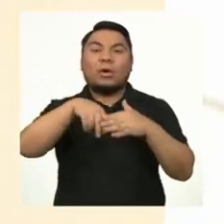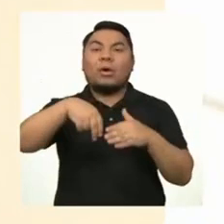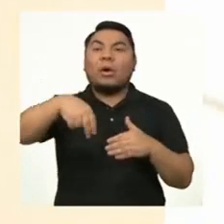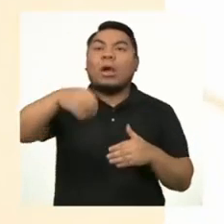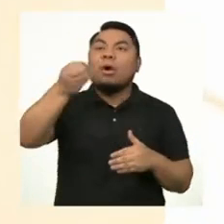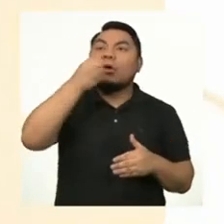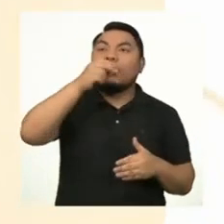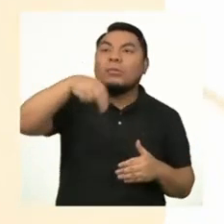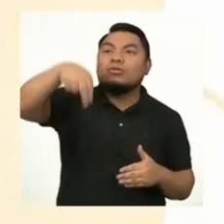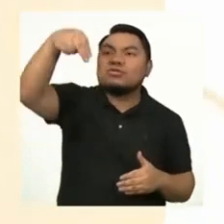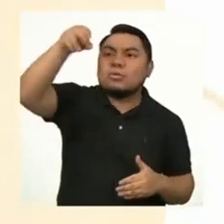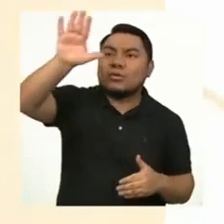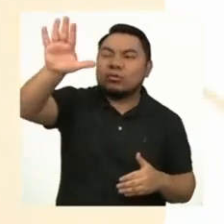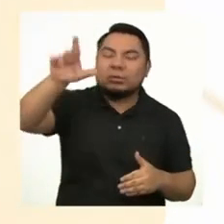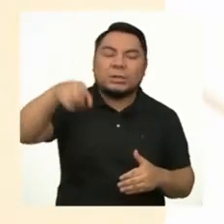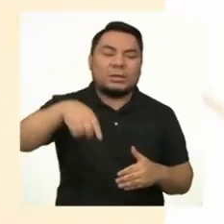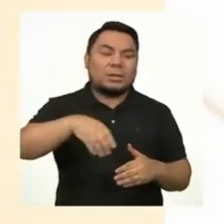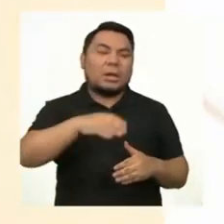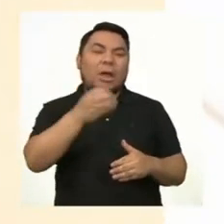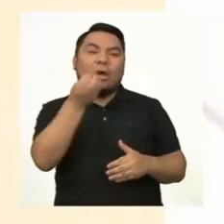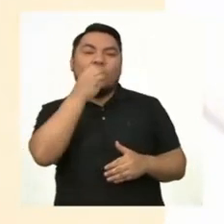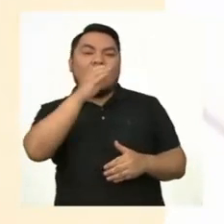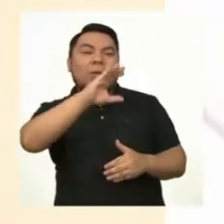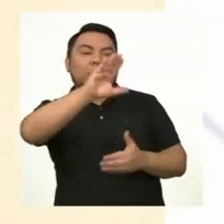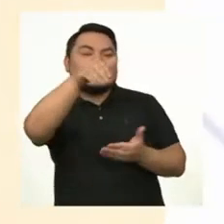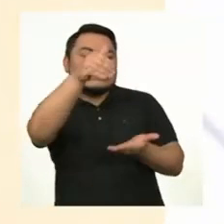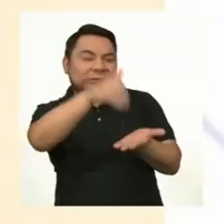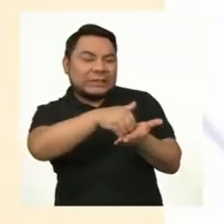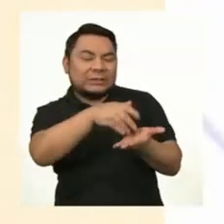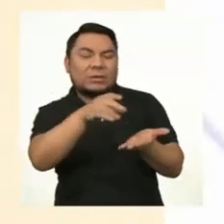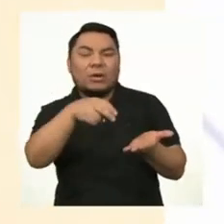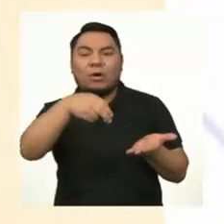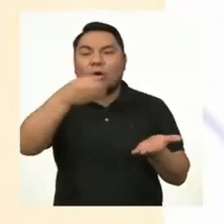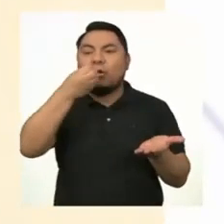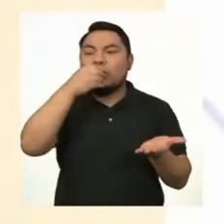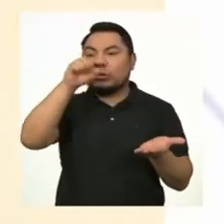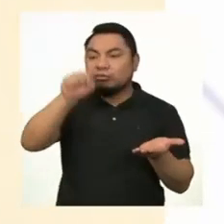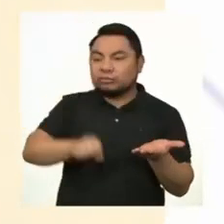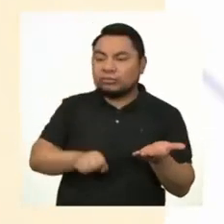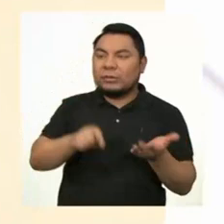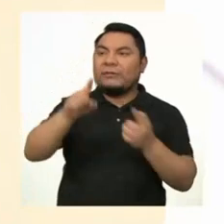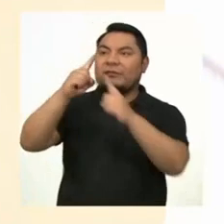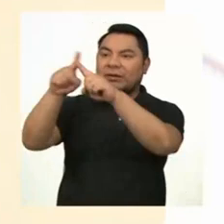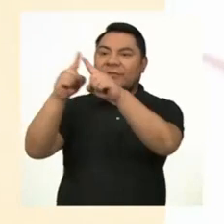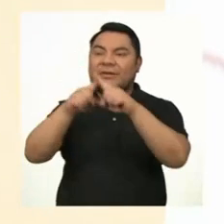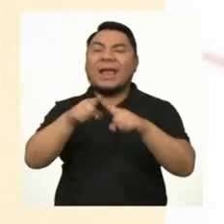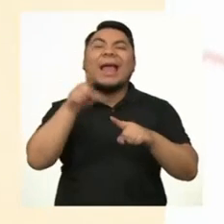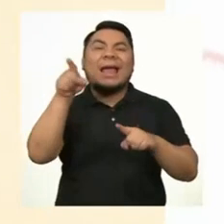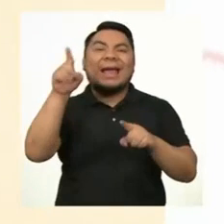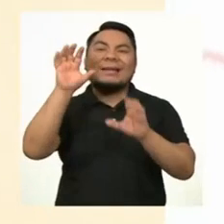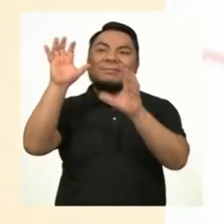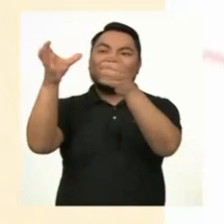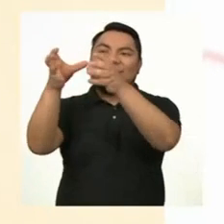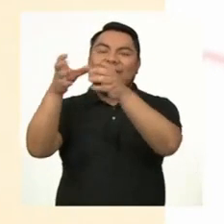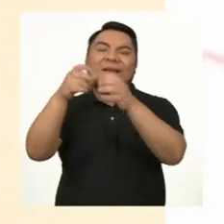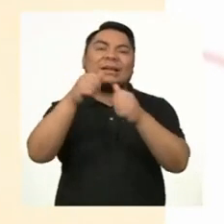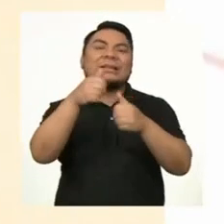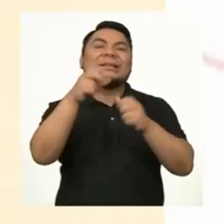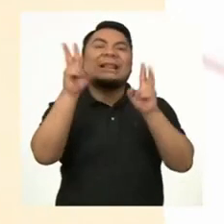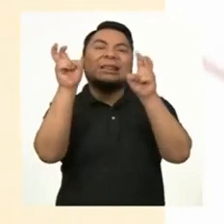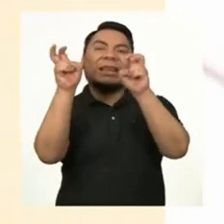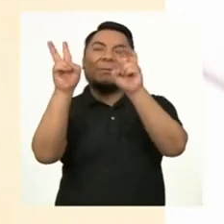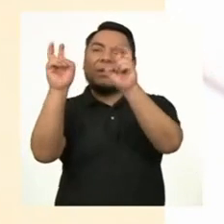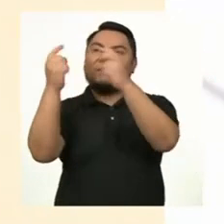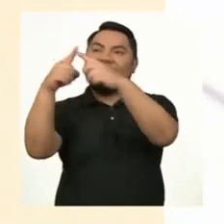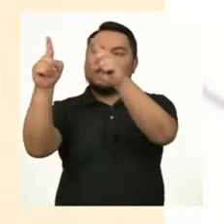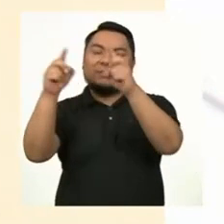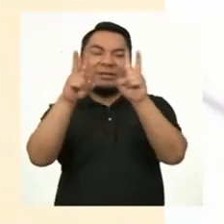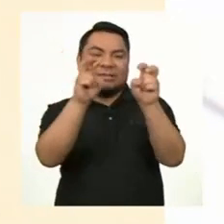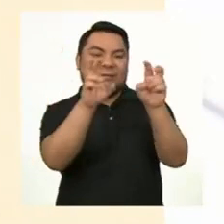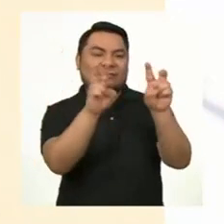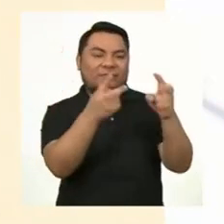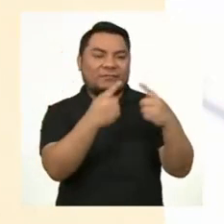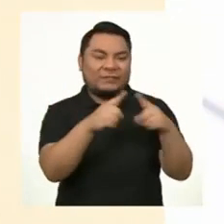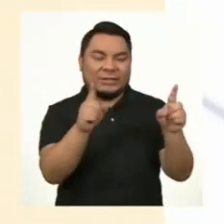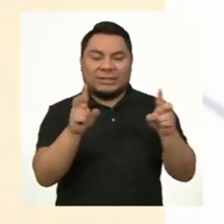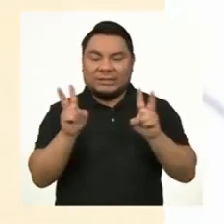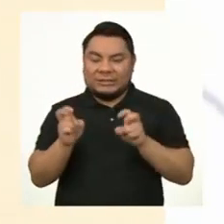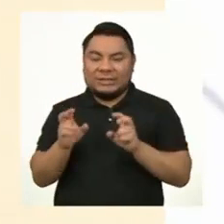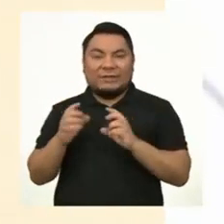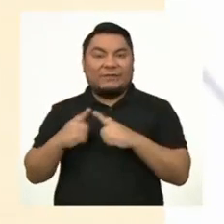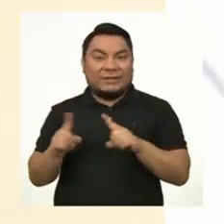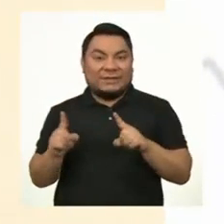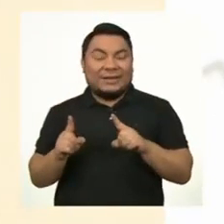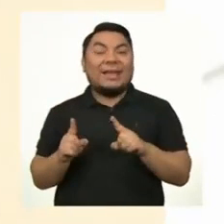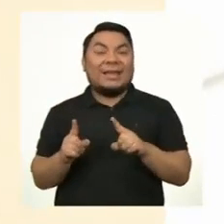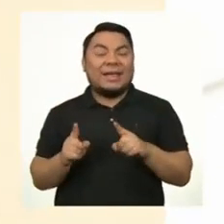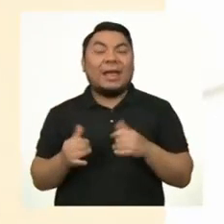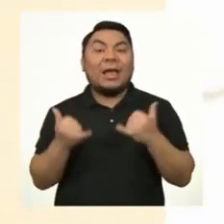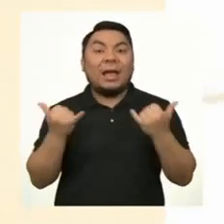norte, centro y sur, podemos decir que cada región es un subtema. Y si también nos dice que en el